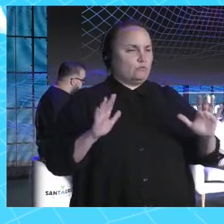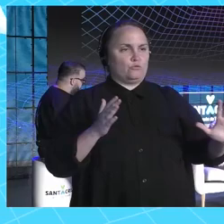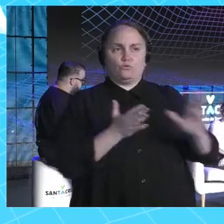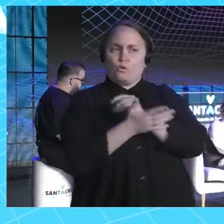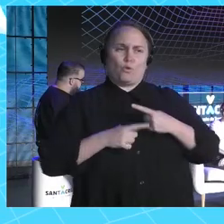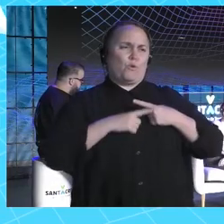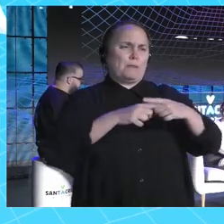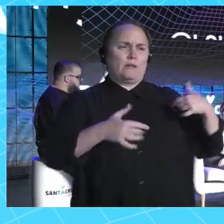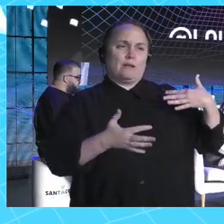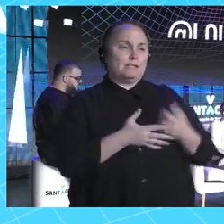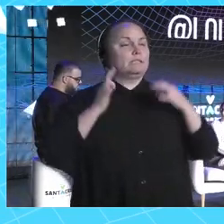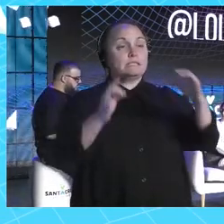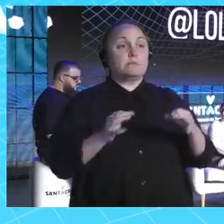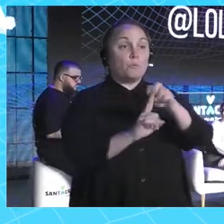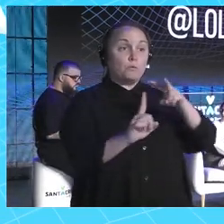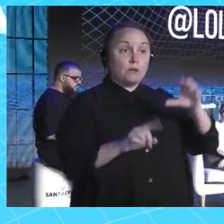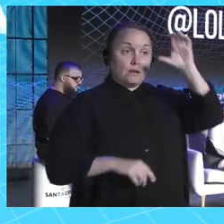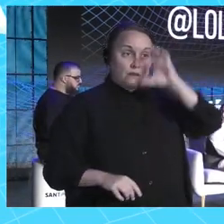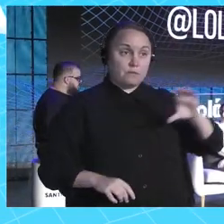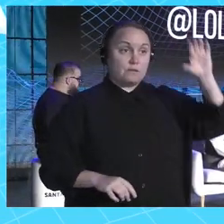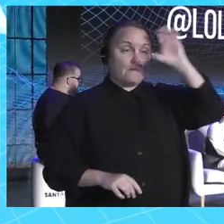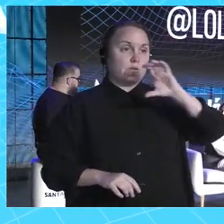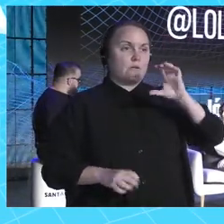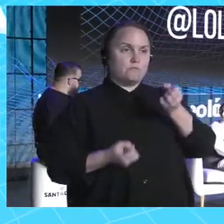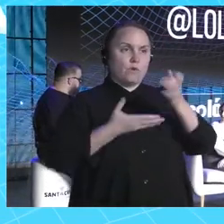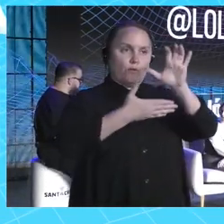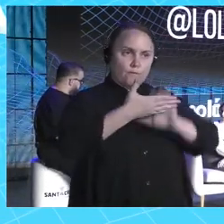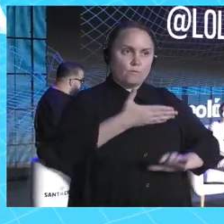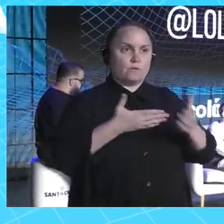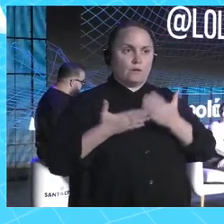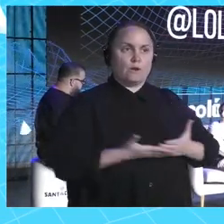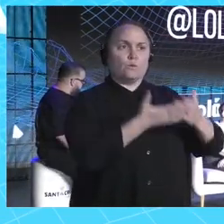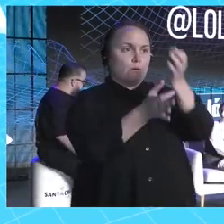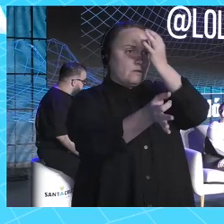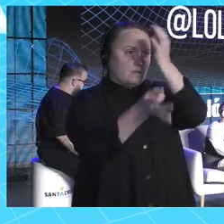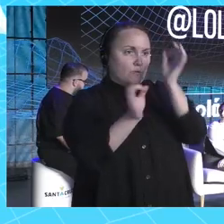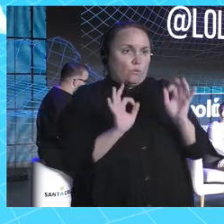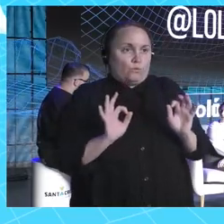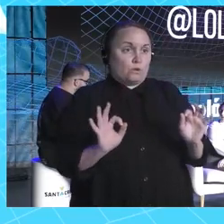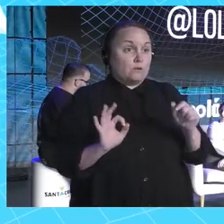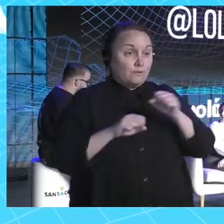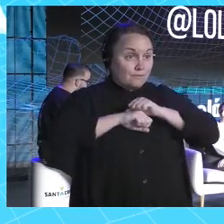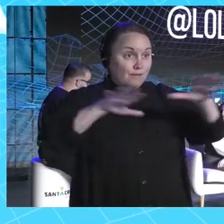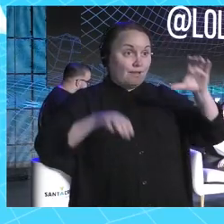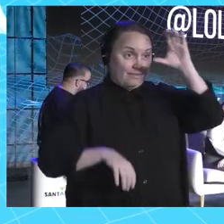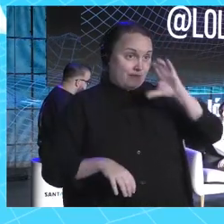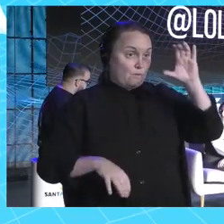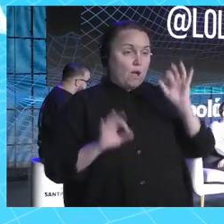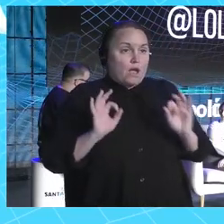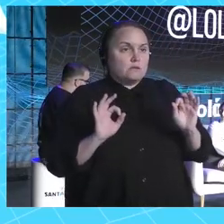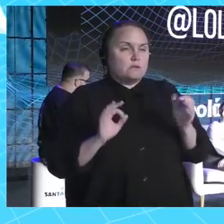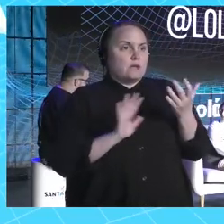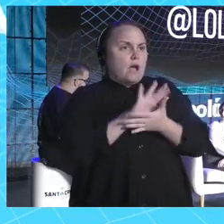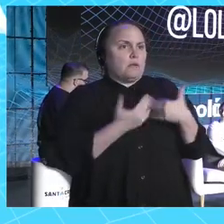ellos he compartido siempre es el punto de vista científico con informes con estudios y con datos no que eso es la divulgación científica hablar